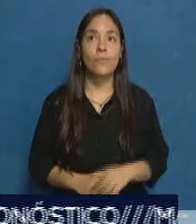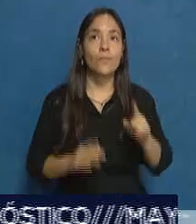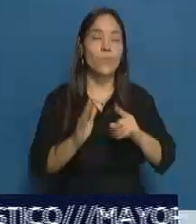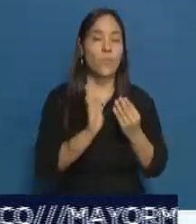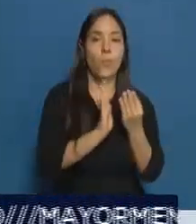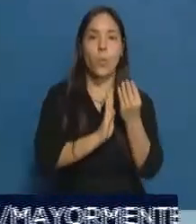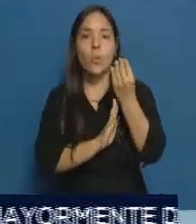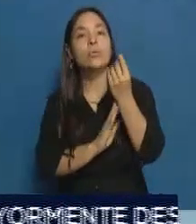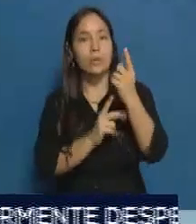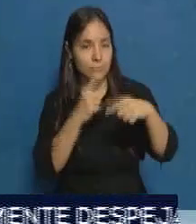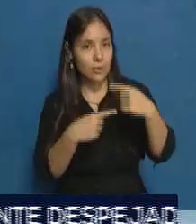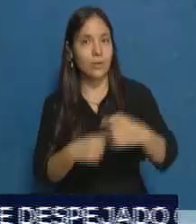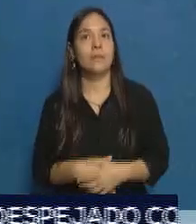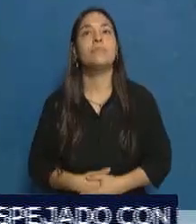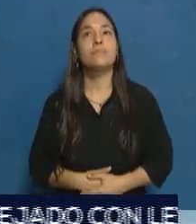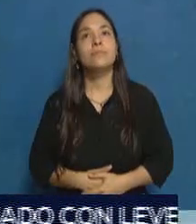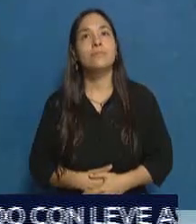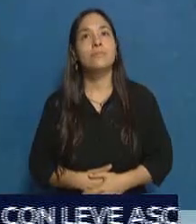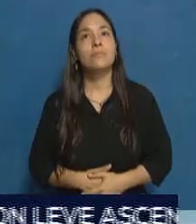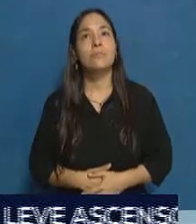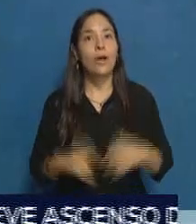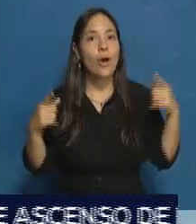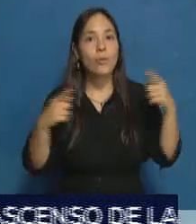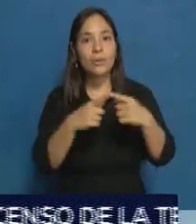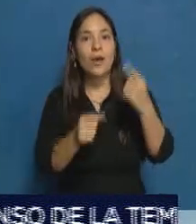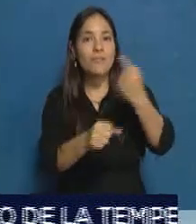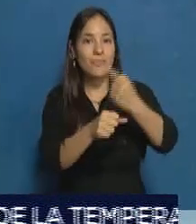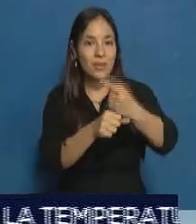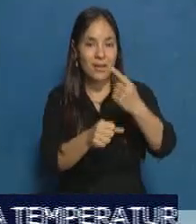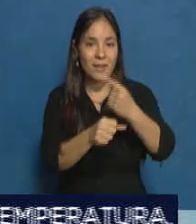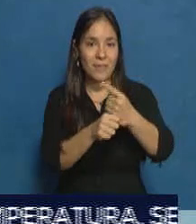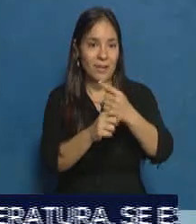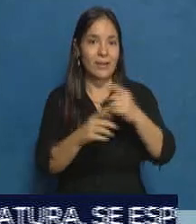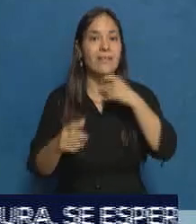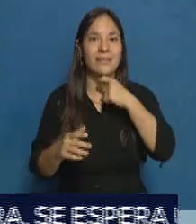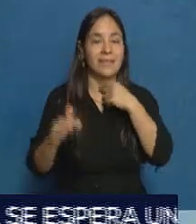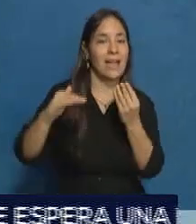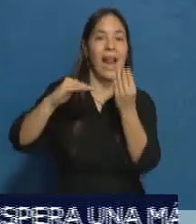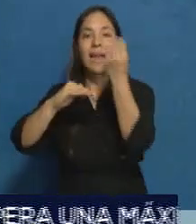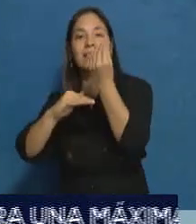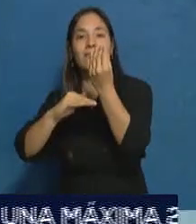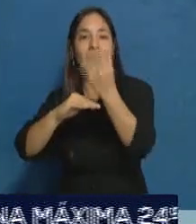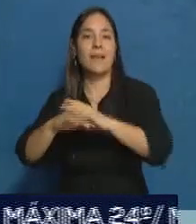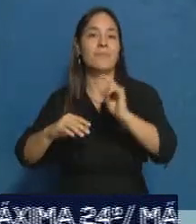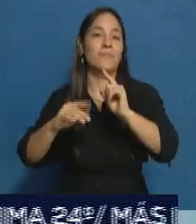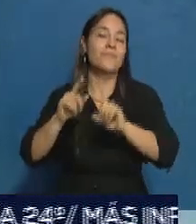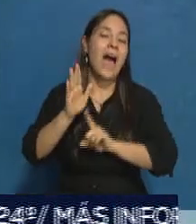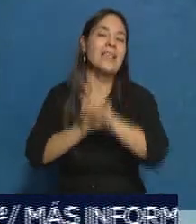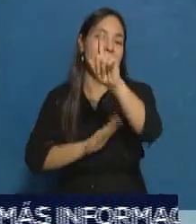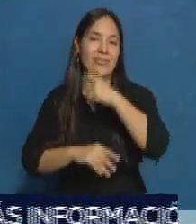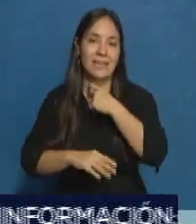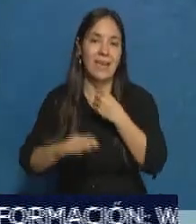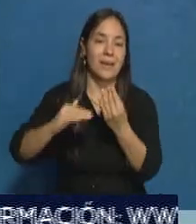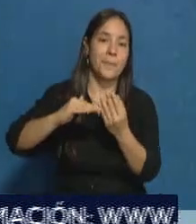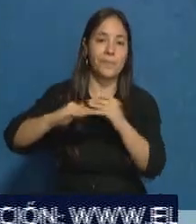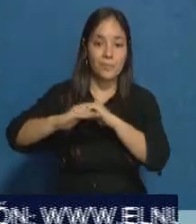del torneo. El primer objetivo de nosotros es clasificar al reducido. Y bueno, el segundo es el ascenso, ¿no? Obviamente